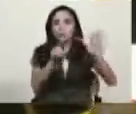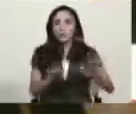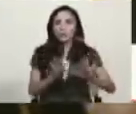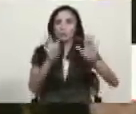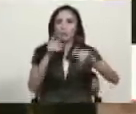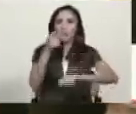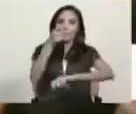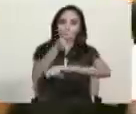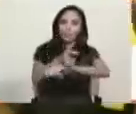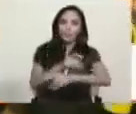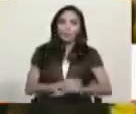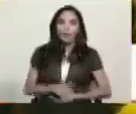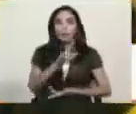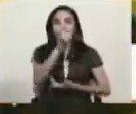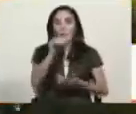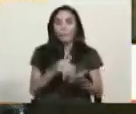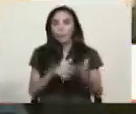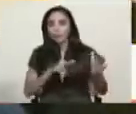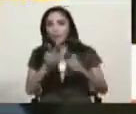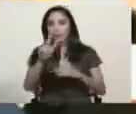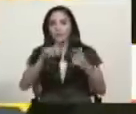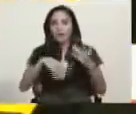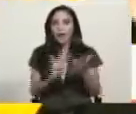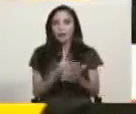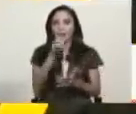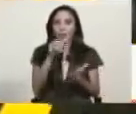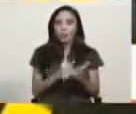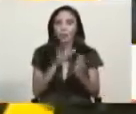1.469 entre el 2013 y 2019.